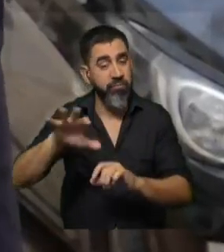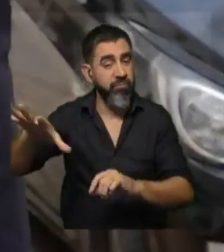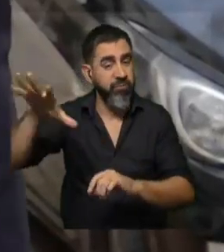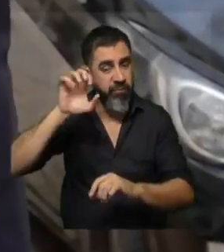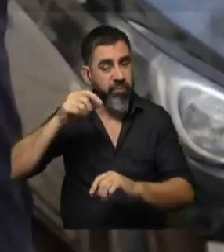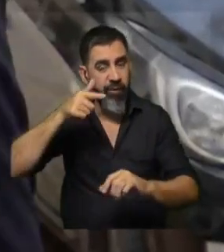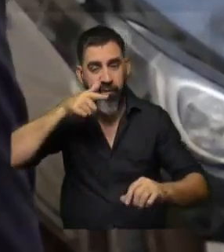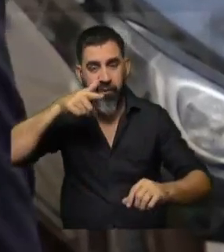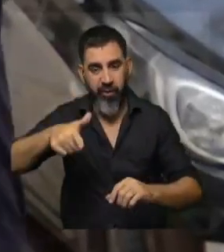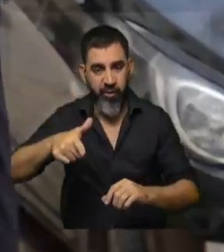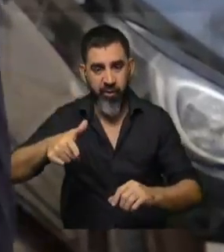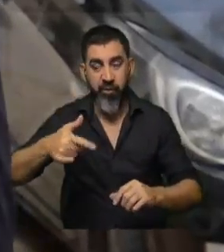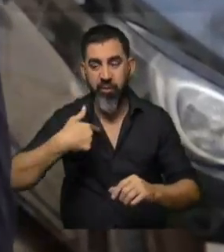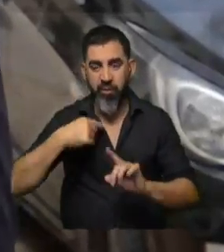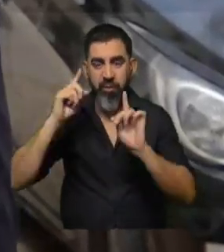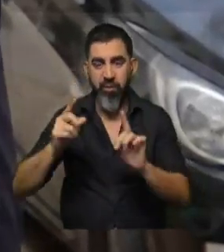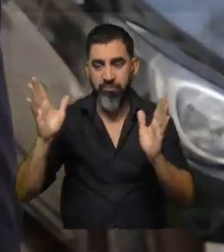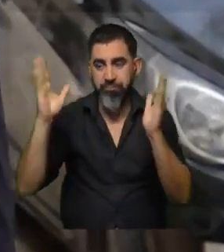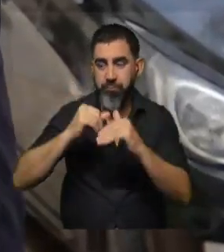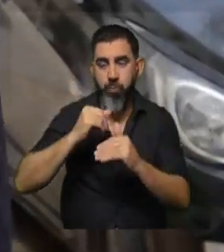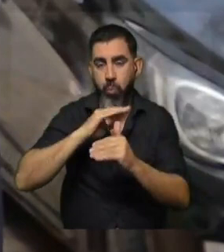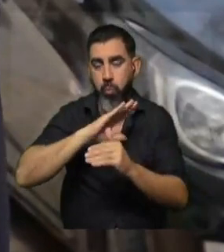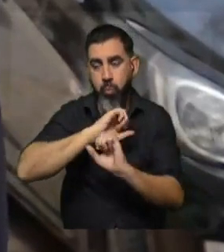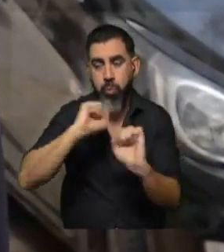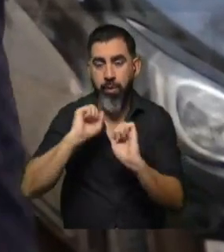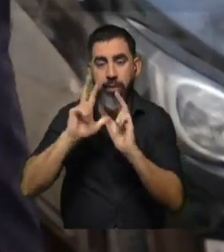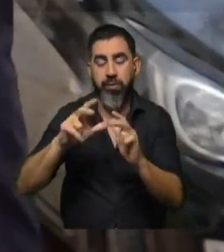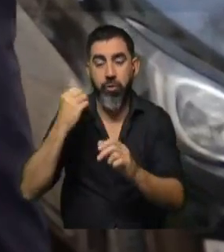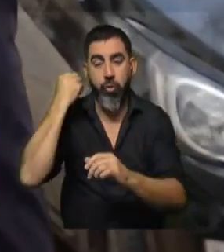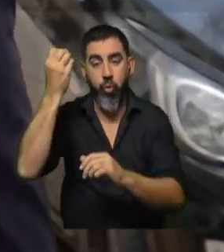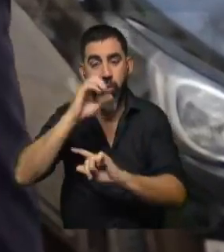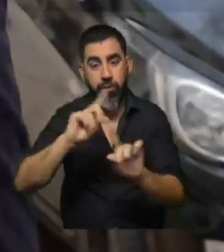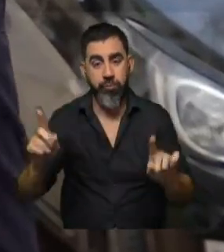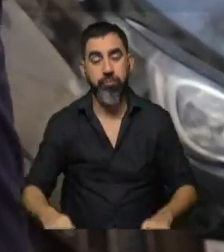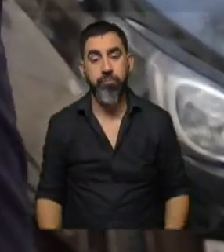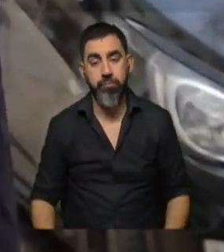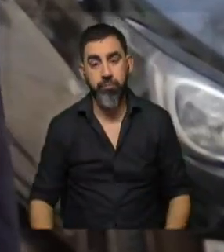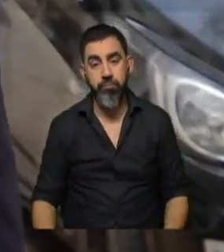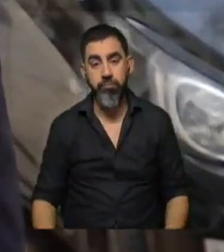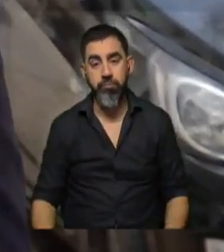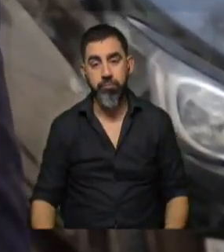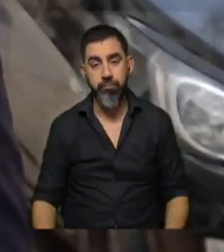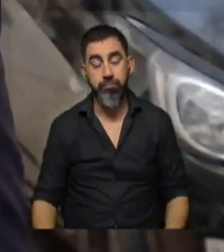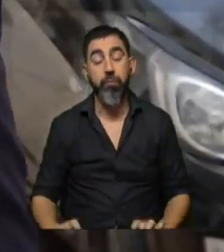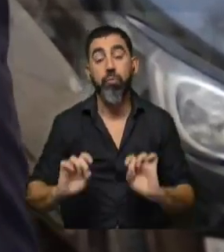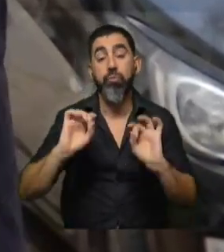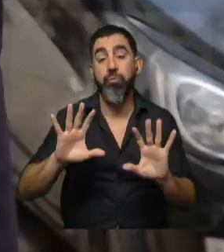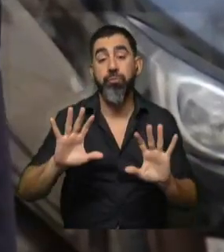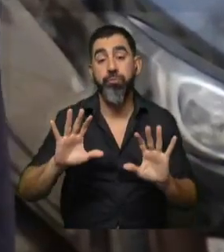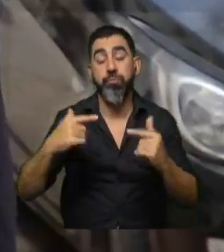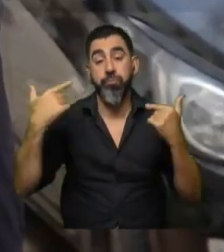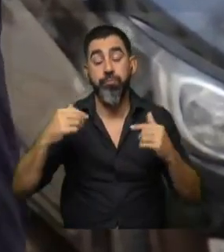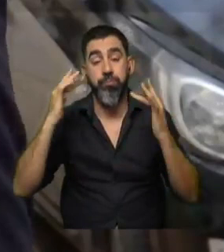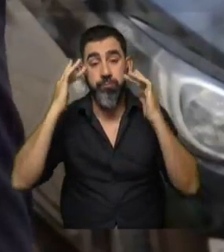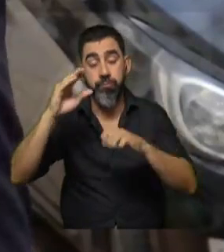de primera mano porque nosotros tampoco tuvimos la oportunidad de llevar nuestra voz al congreso y no nos dejó otro camino más que llegar al